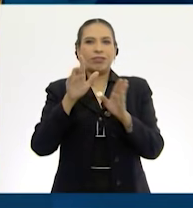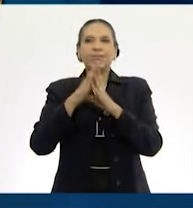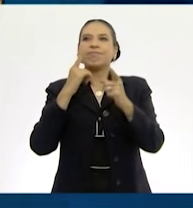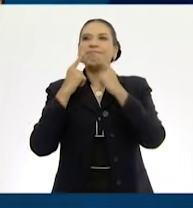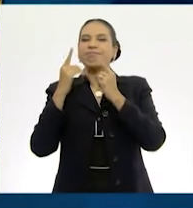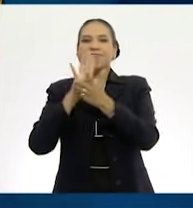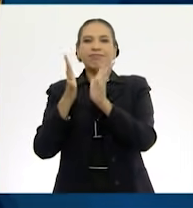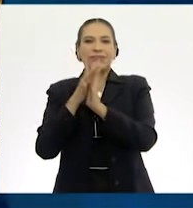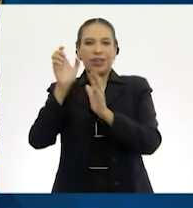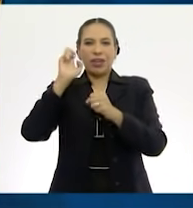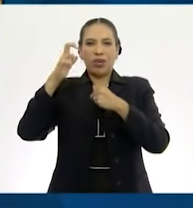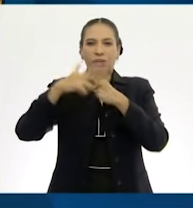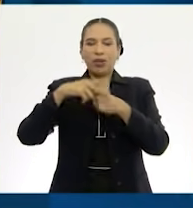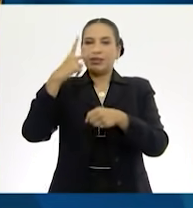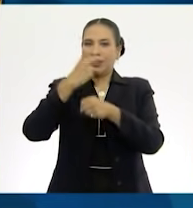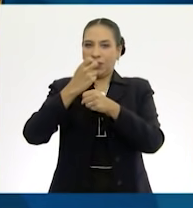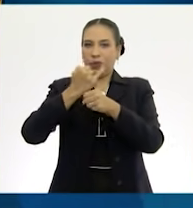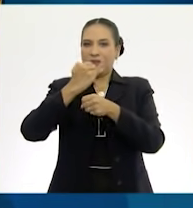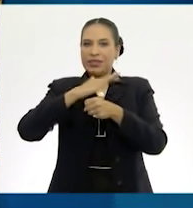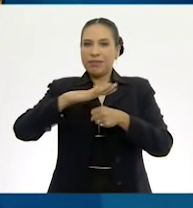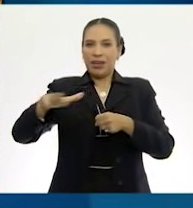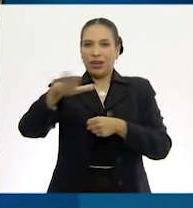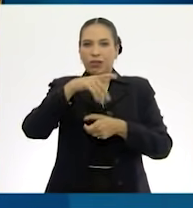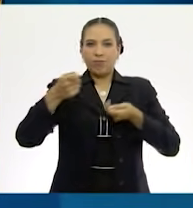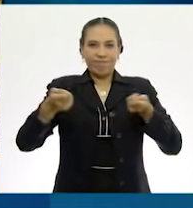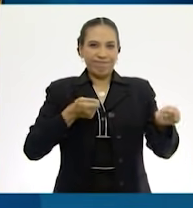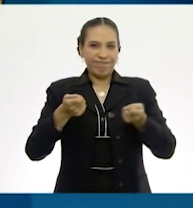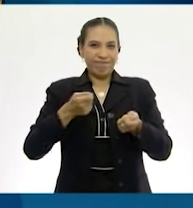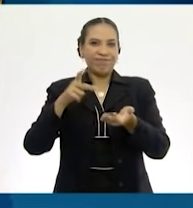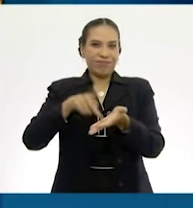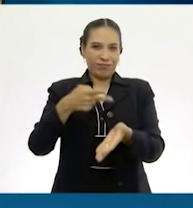Llegaba el tiempo del Segundo Imperio.